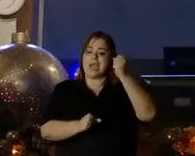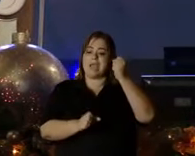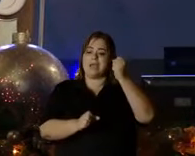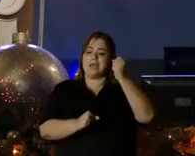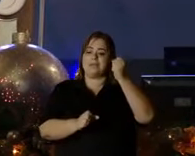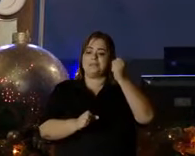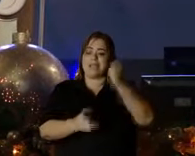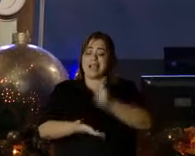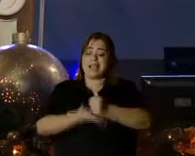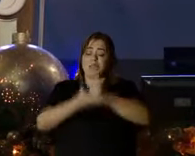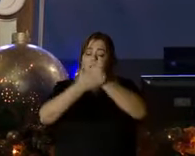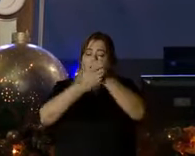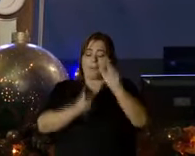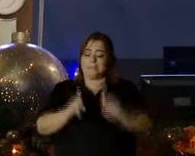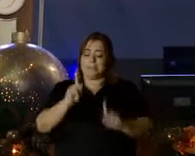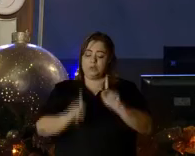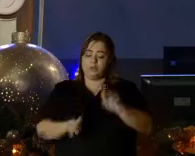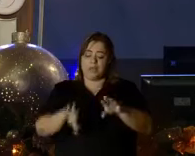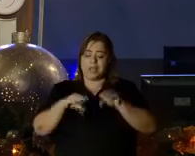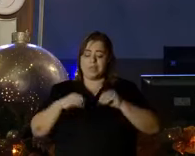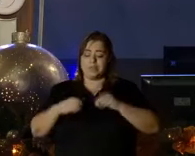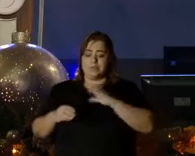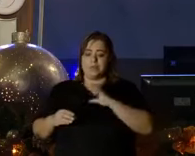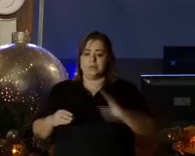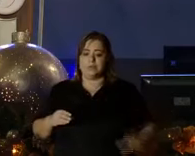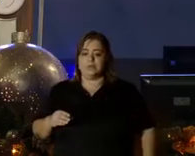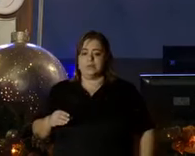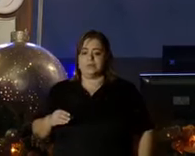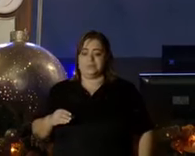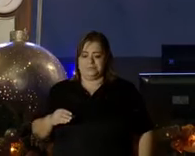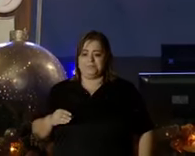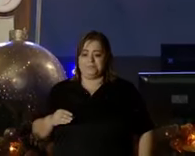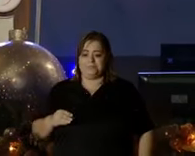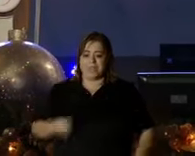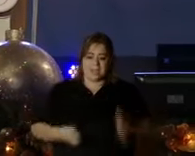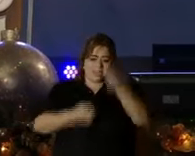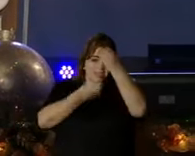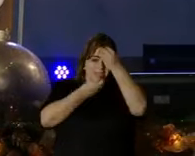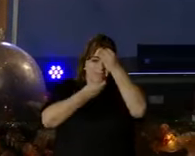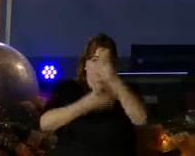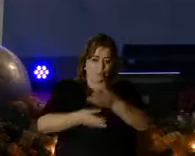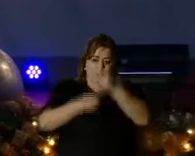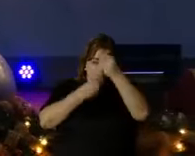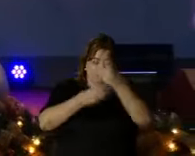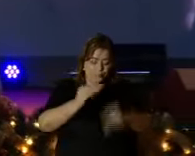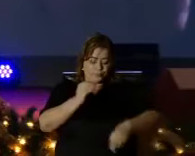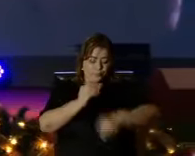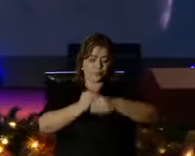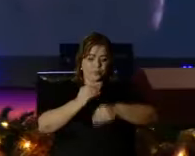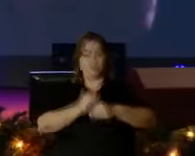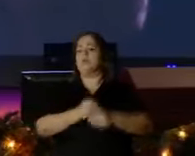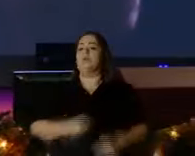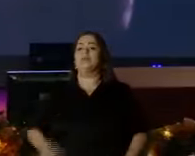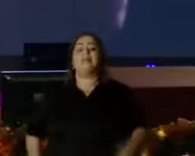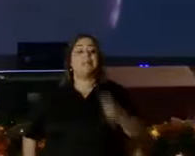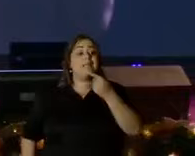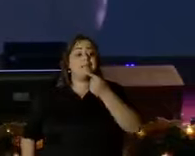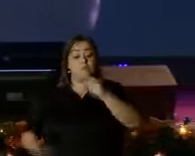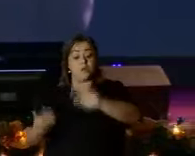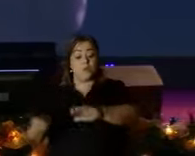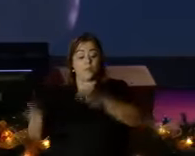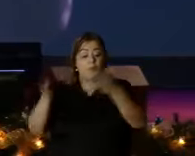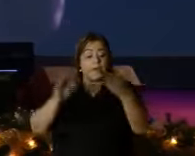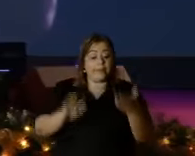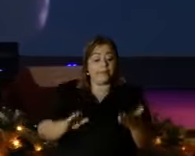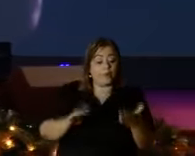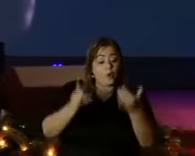Consolidarlas, ayudarlas a crecer y seguir expandiendo el reino de Dios. A eso nos llamó el Señor, a resucitar a los muertos.